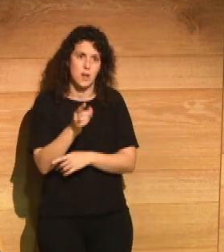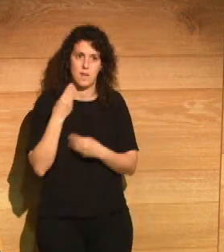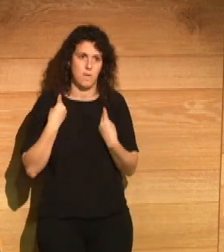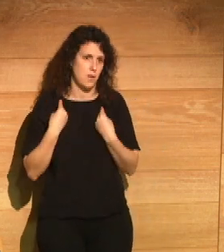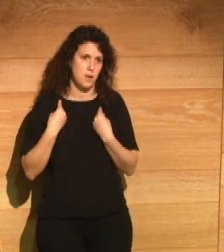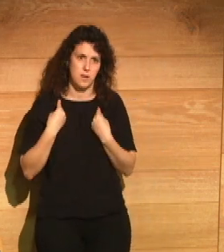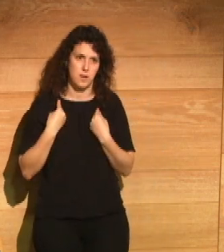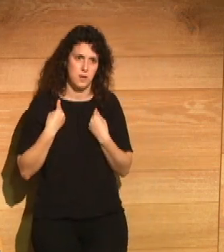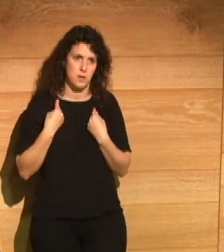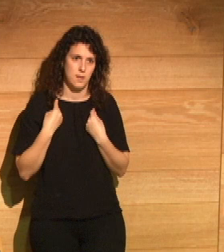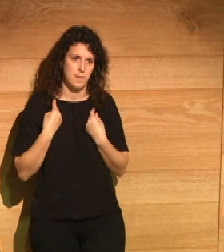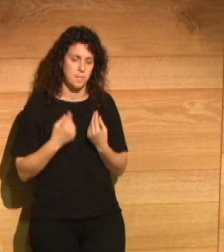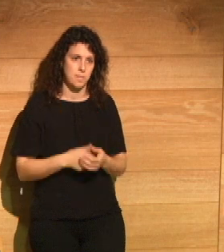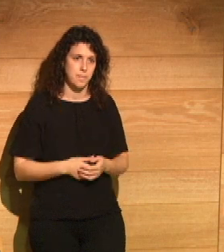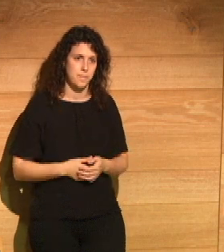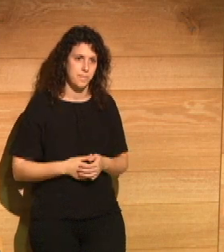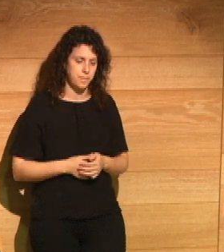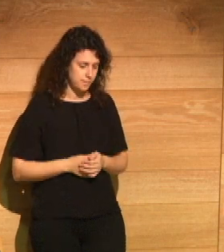El tema de la